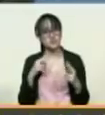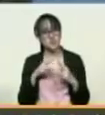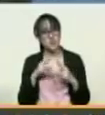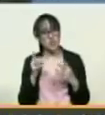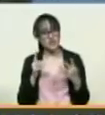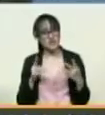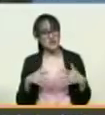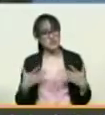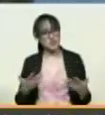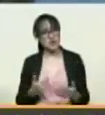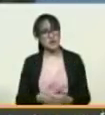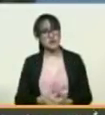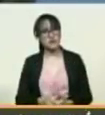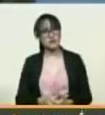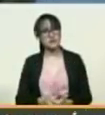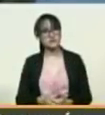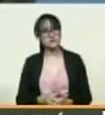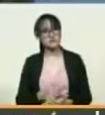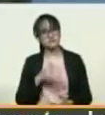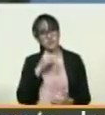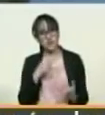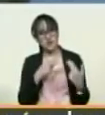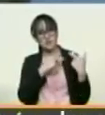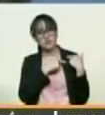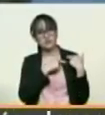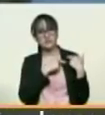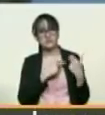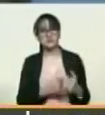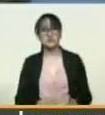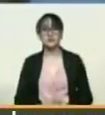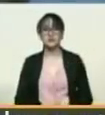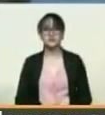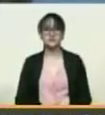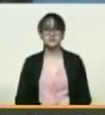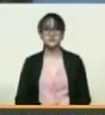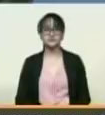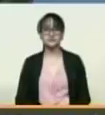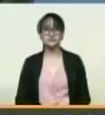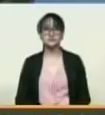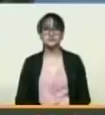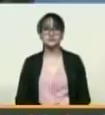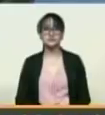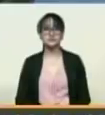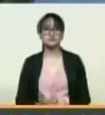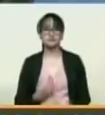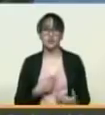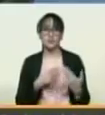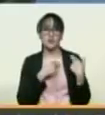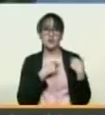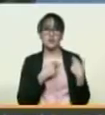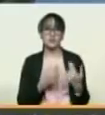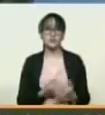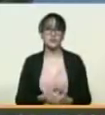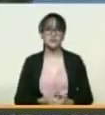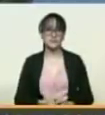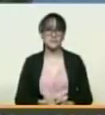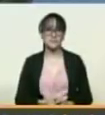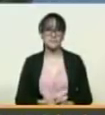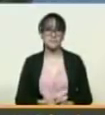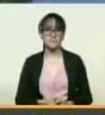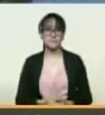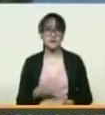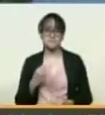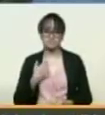este caso, sería una irresponsabilidad mía emitir un juicio, además que no me correspondería, pero lo que sí le puedo